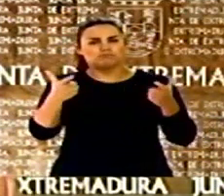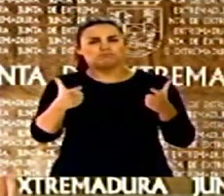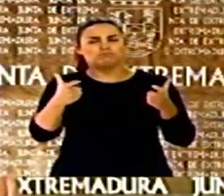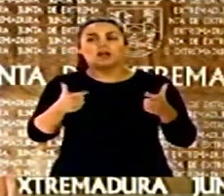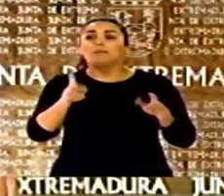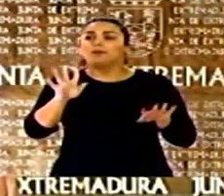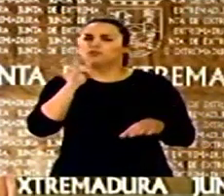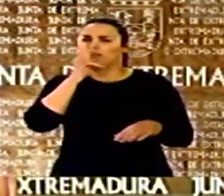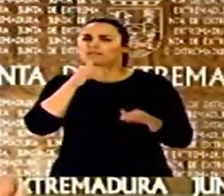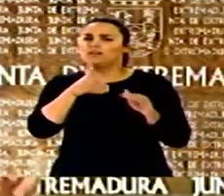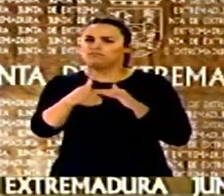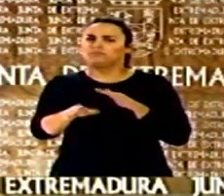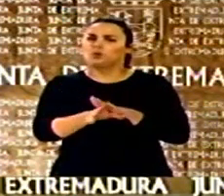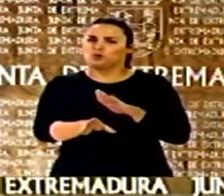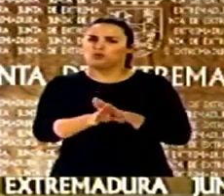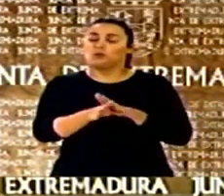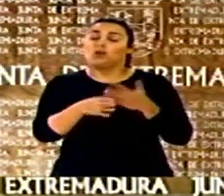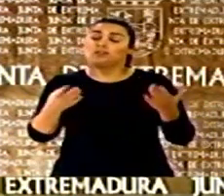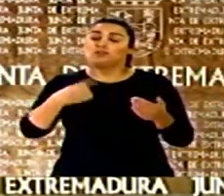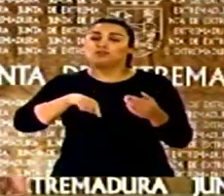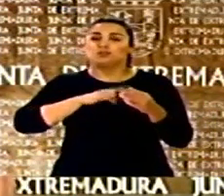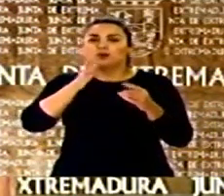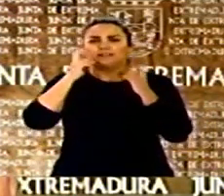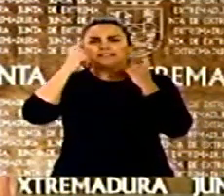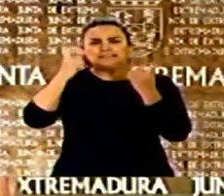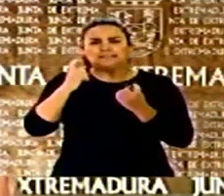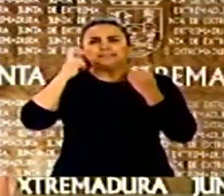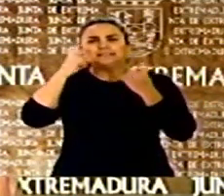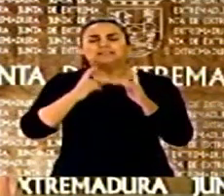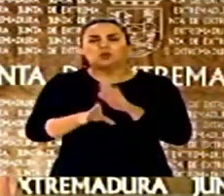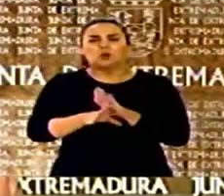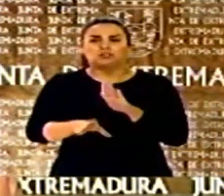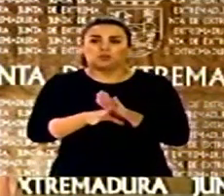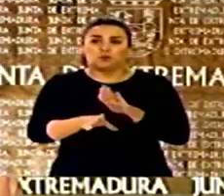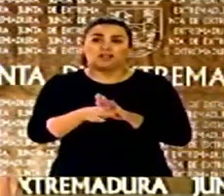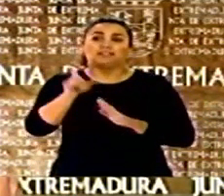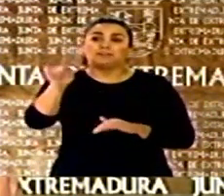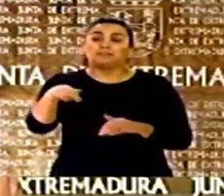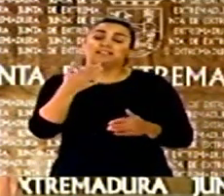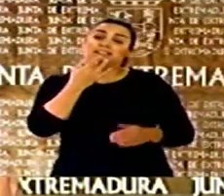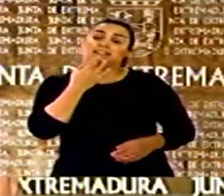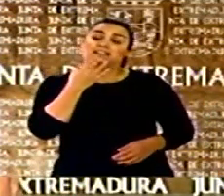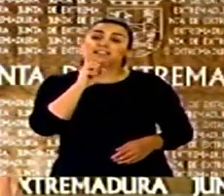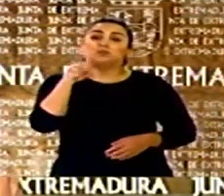un día de balance, como consecuencia de que estamos a la finalización del año